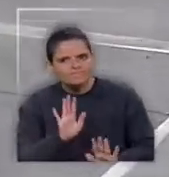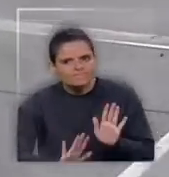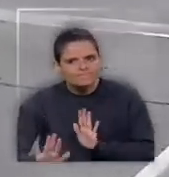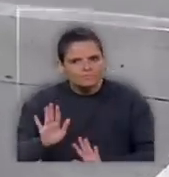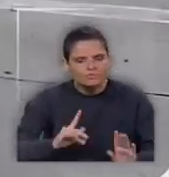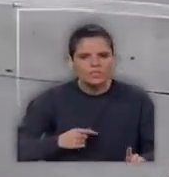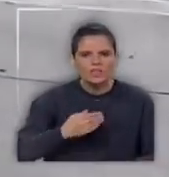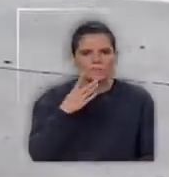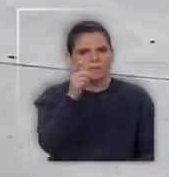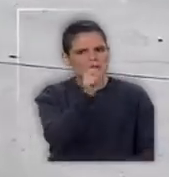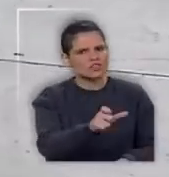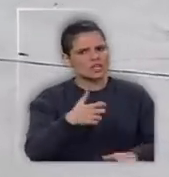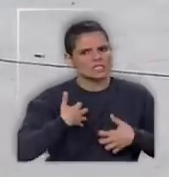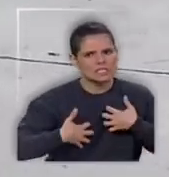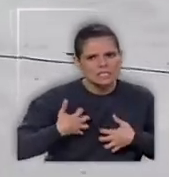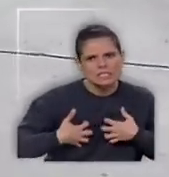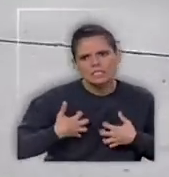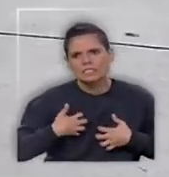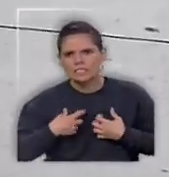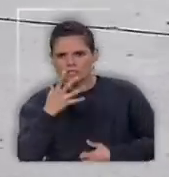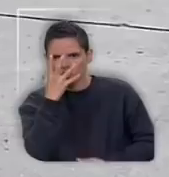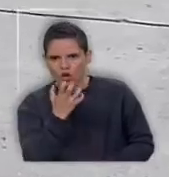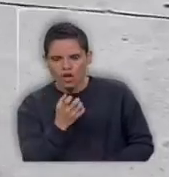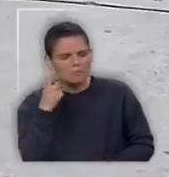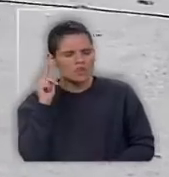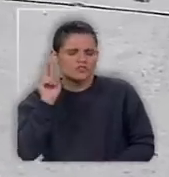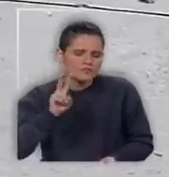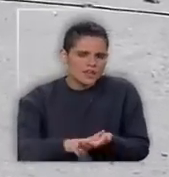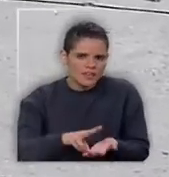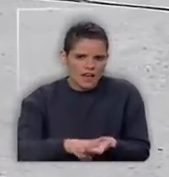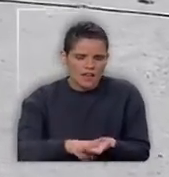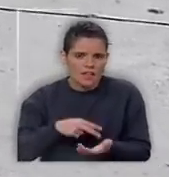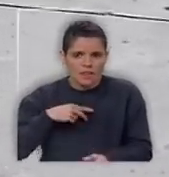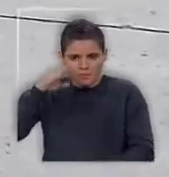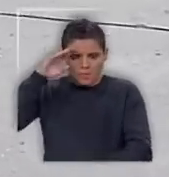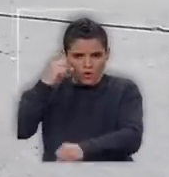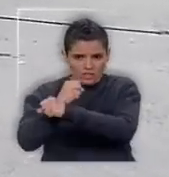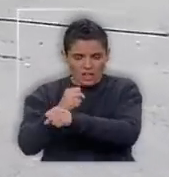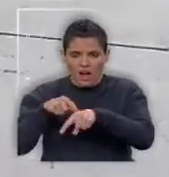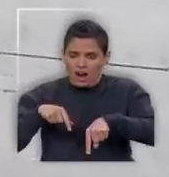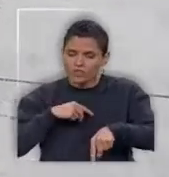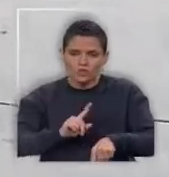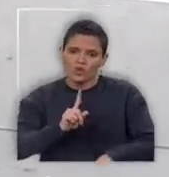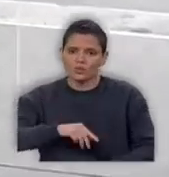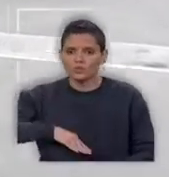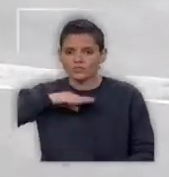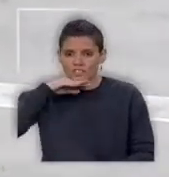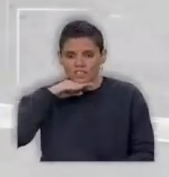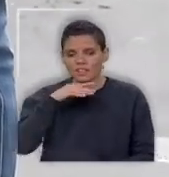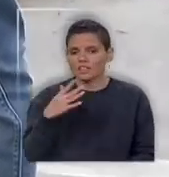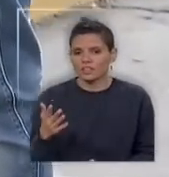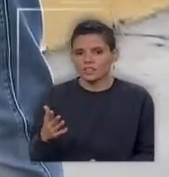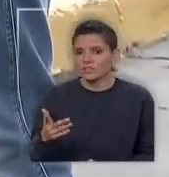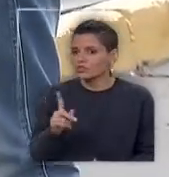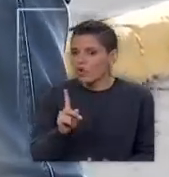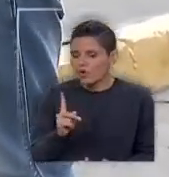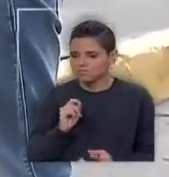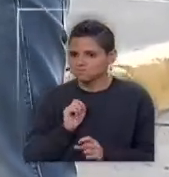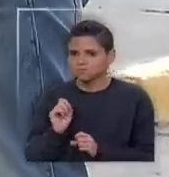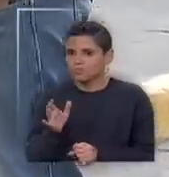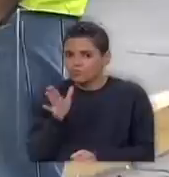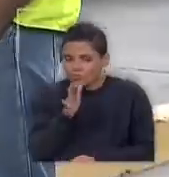esto. Y son las realidades. Acá no da abasto el efectivo policial, no da abasto el efectivo de carabineros, porque